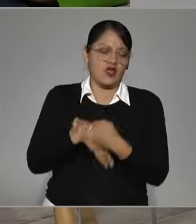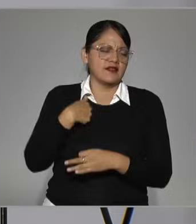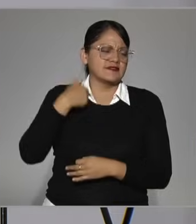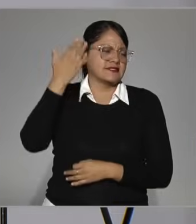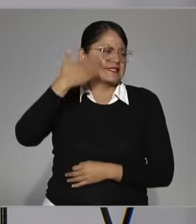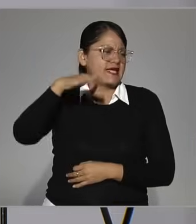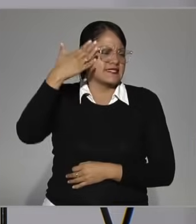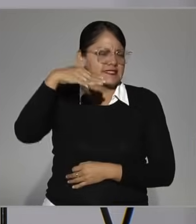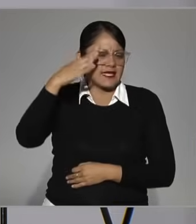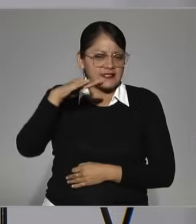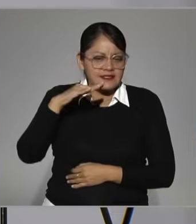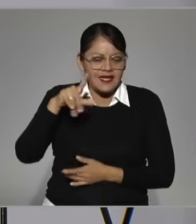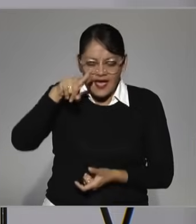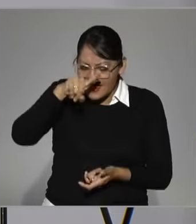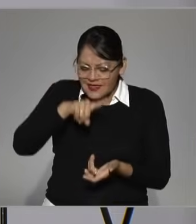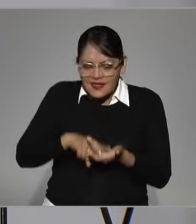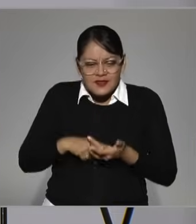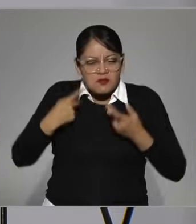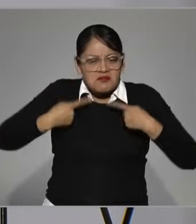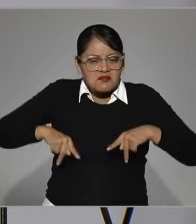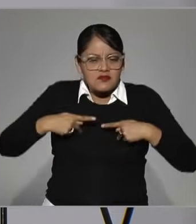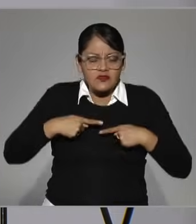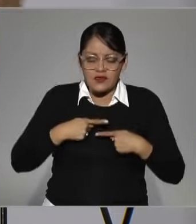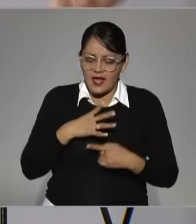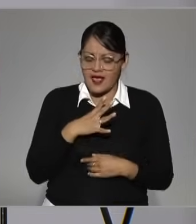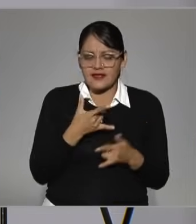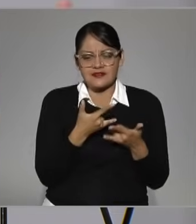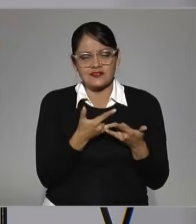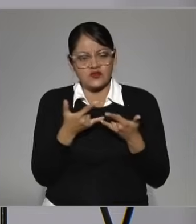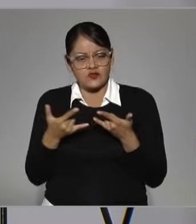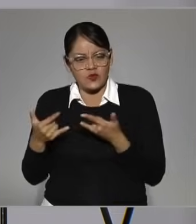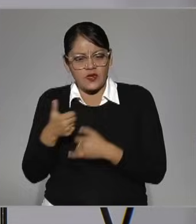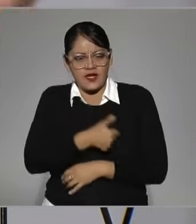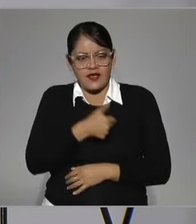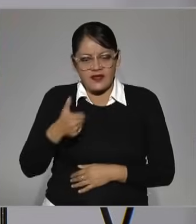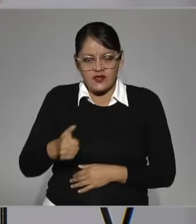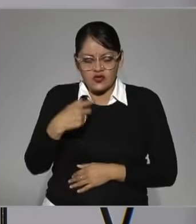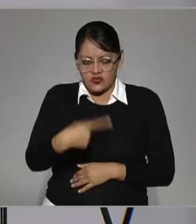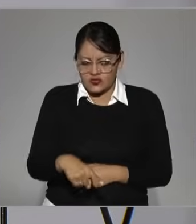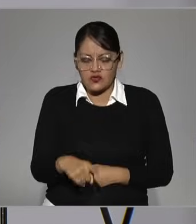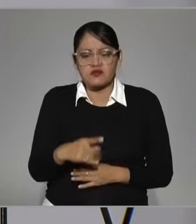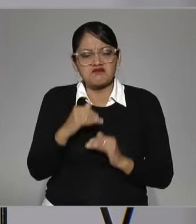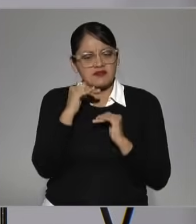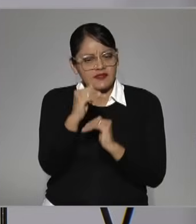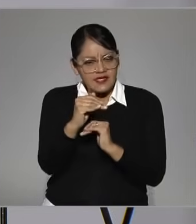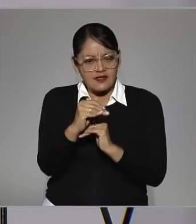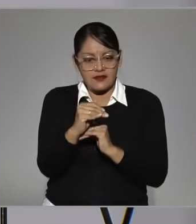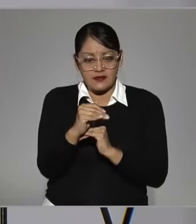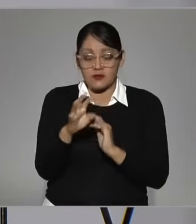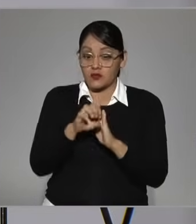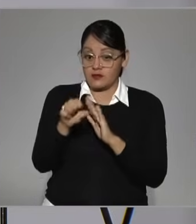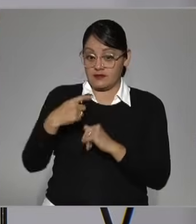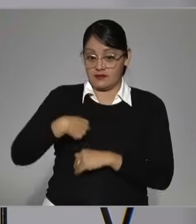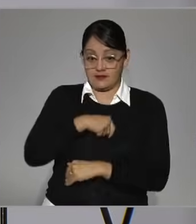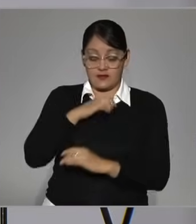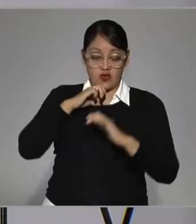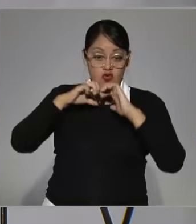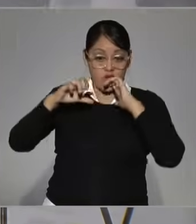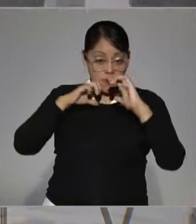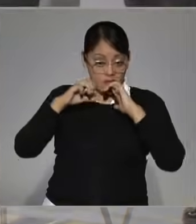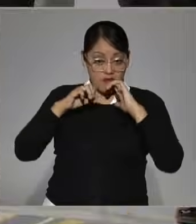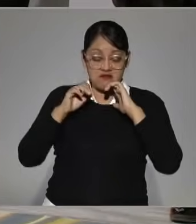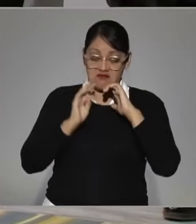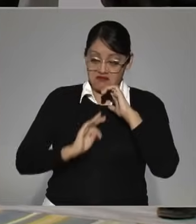pues traemos dentro, cada persona tiene su historia y sus limitaciones y sus talentos. Si nos comunicamos y lo logramos